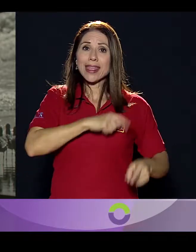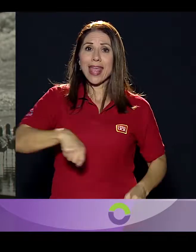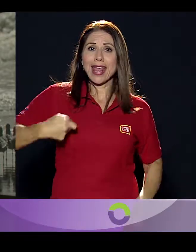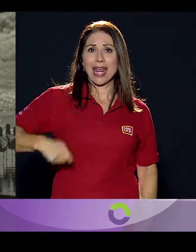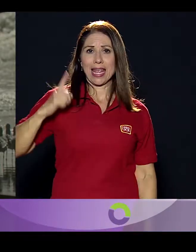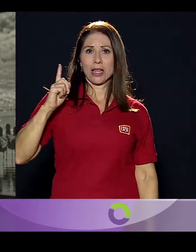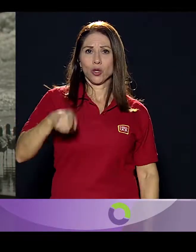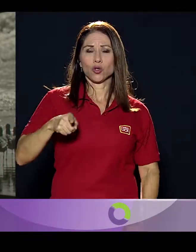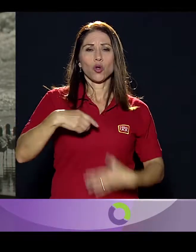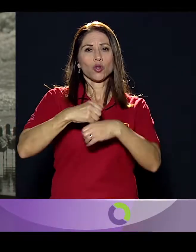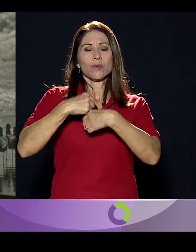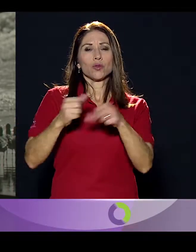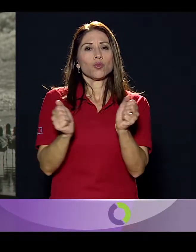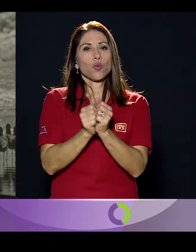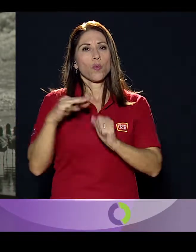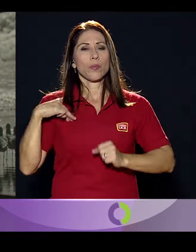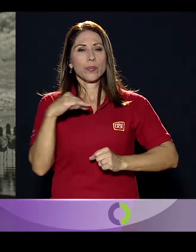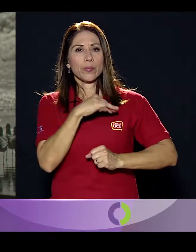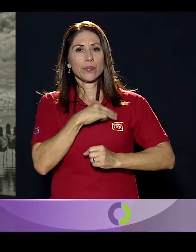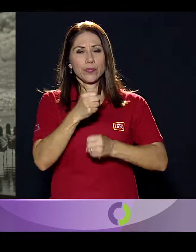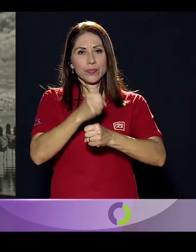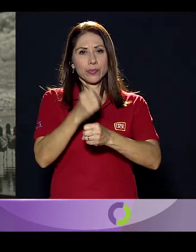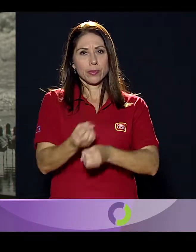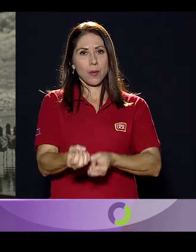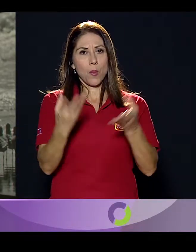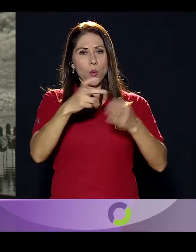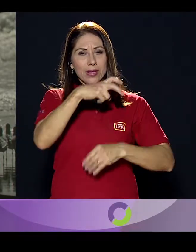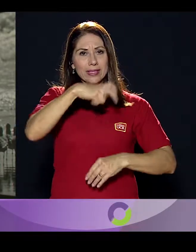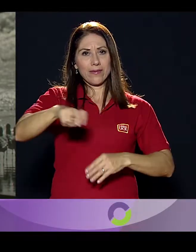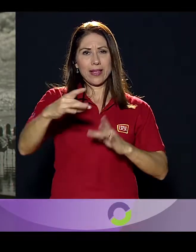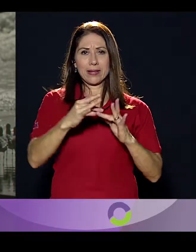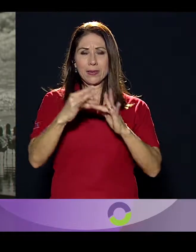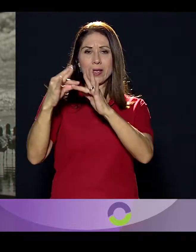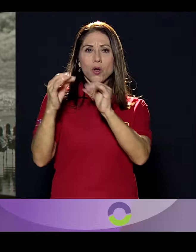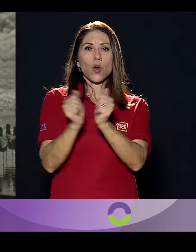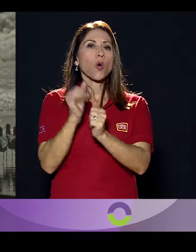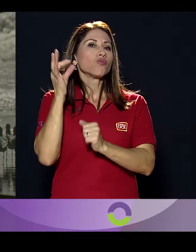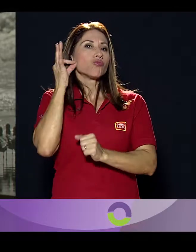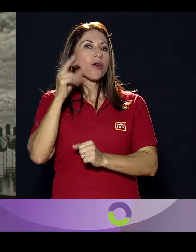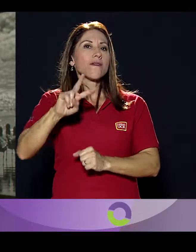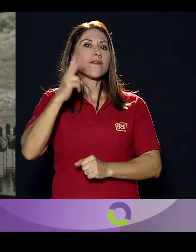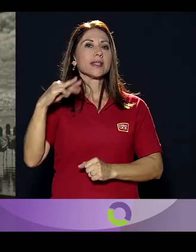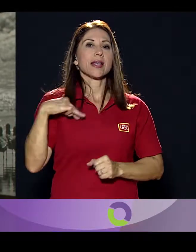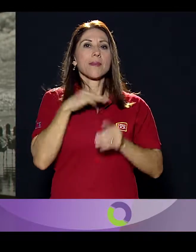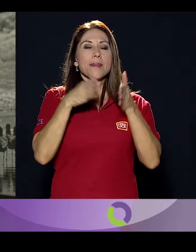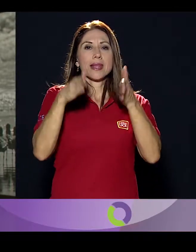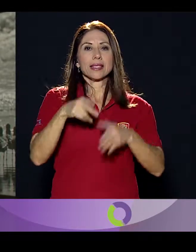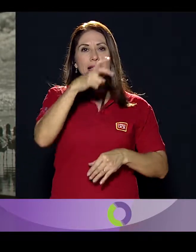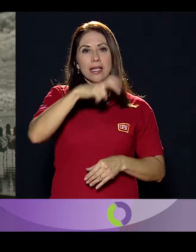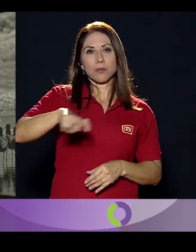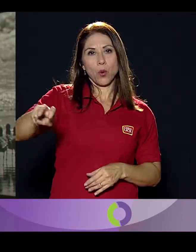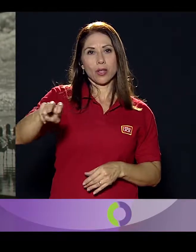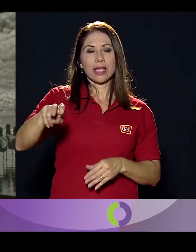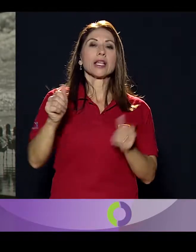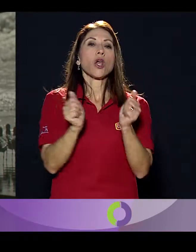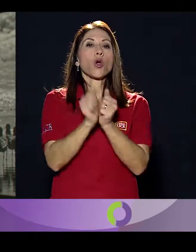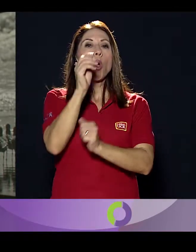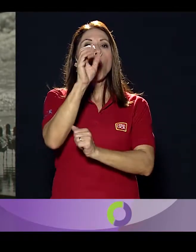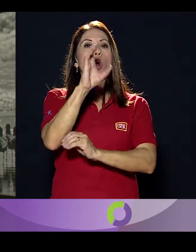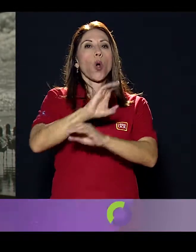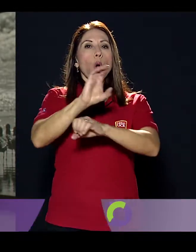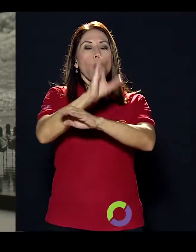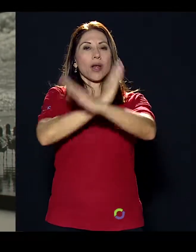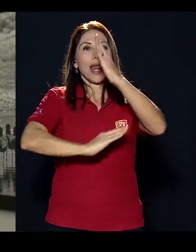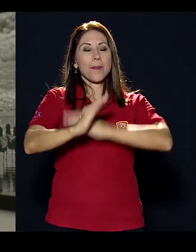los hemos construido con el Ministerio de Obras Públicas y Transportes, muy especialmente con la viceministra de Transportes, con el CONAPDIS y